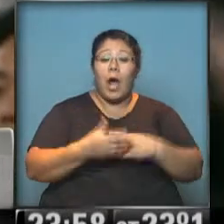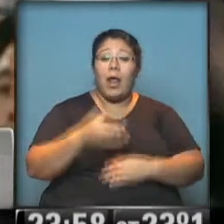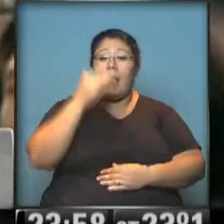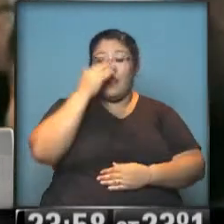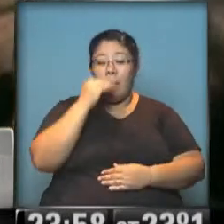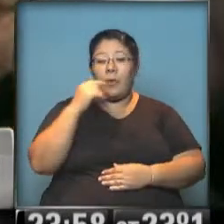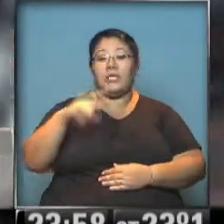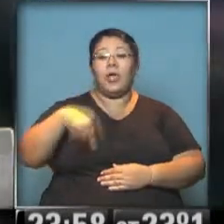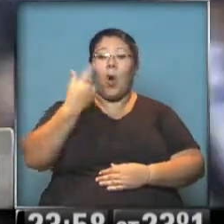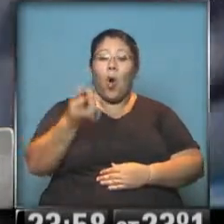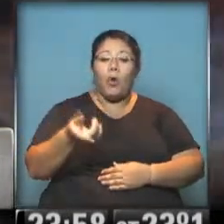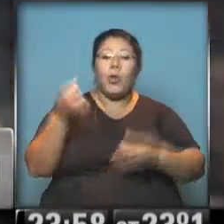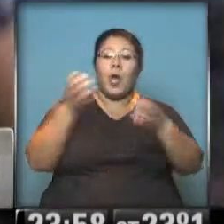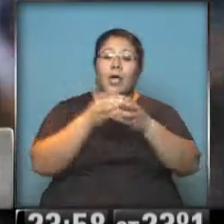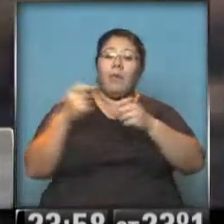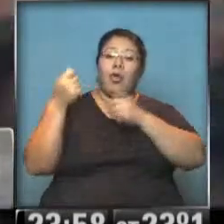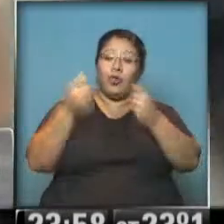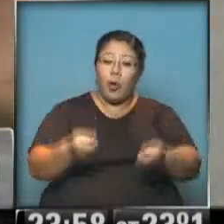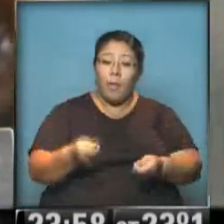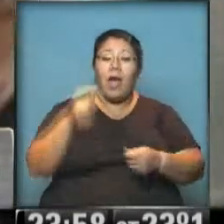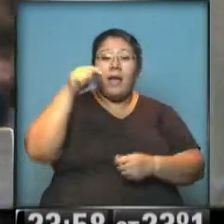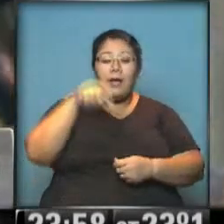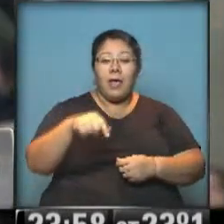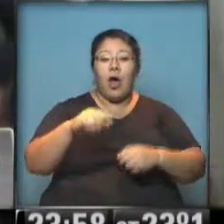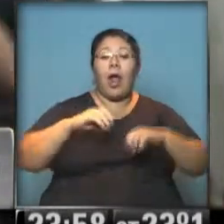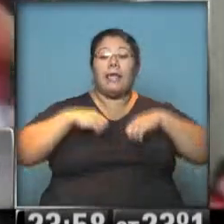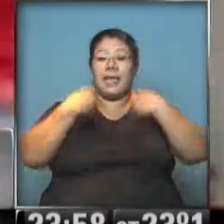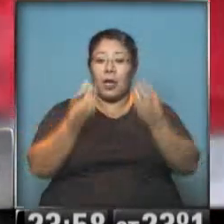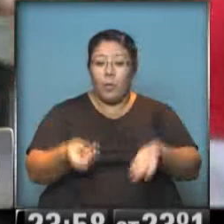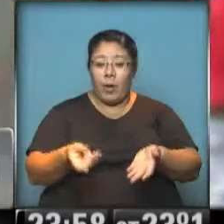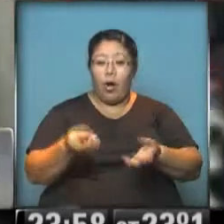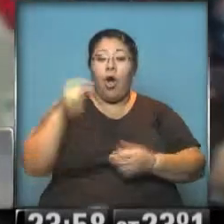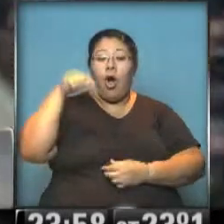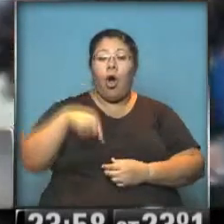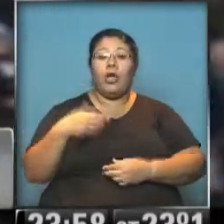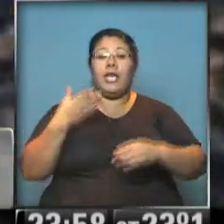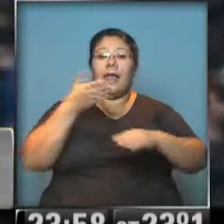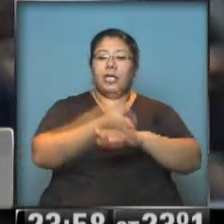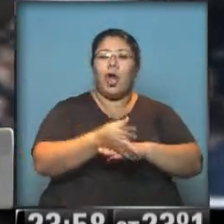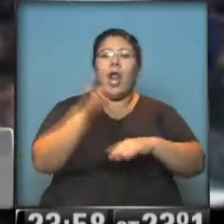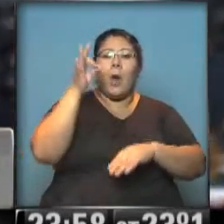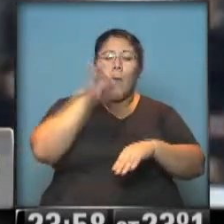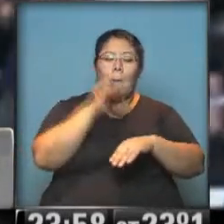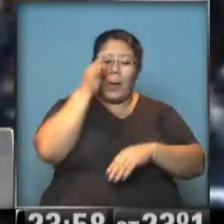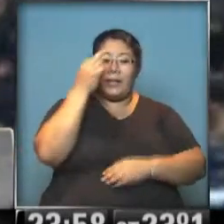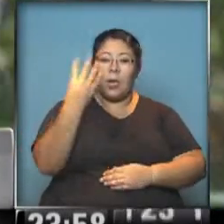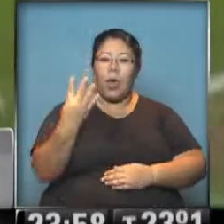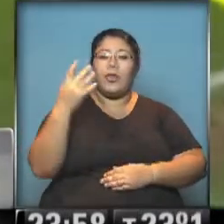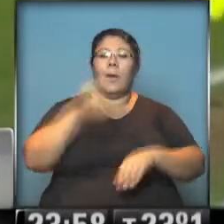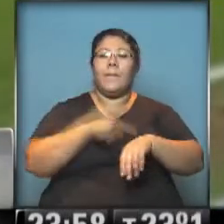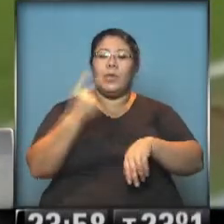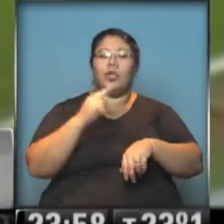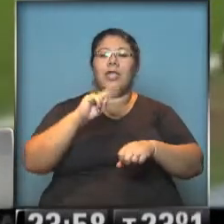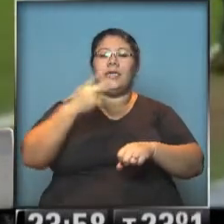vino la operación y la recuperación. Volvió a jugar y fue ovacionado por el estadio. Ingresó hoy a los 24 minutos del segundo tiempo y el que se acercaba allí es